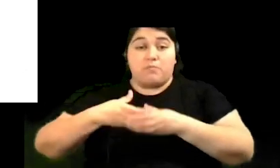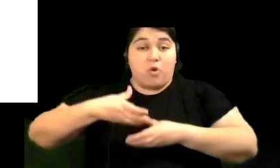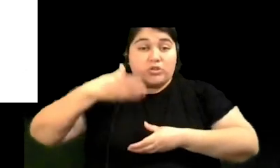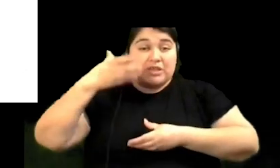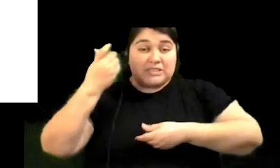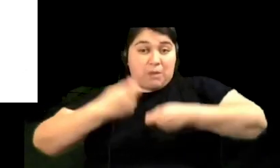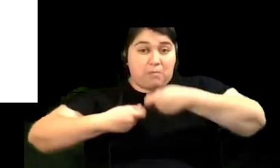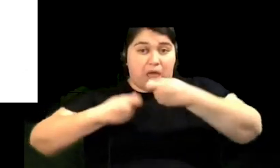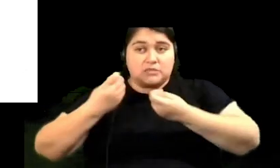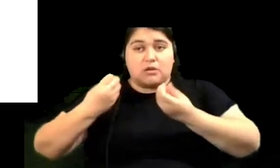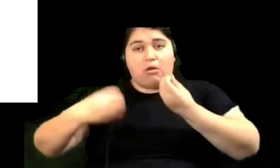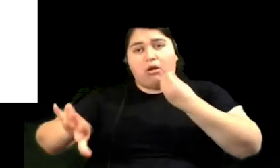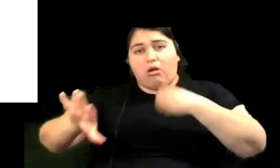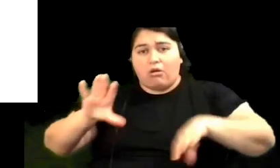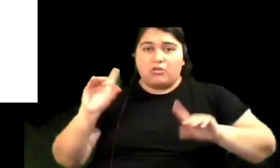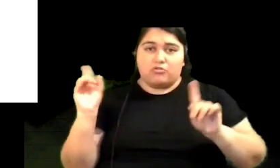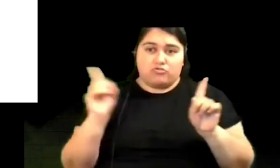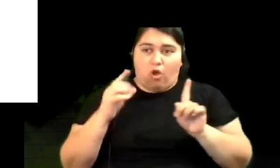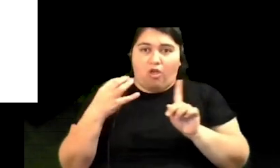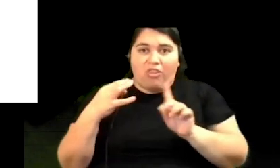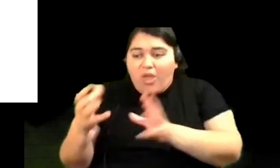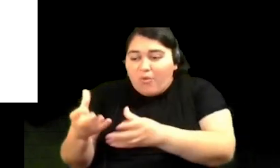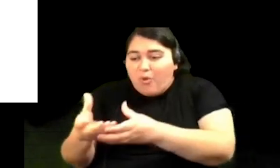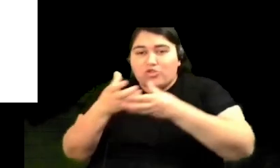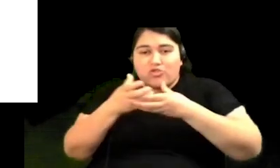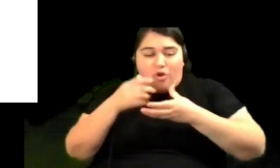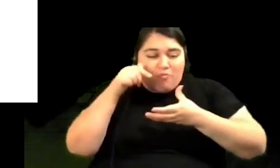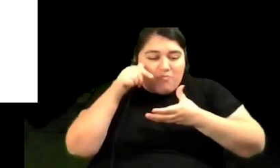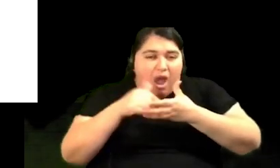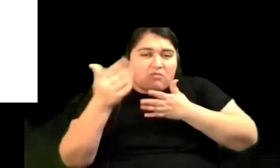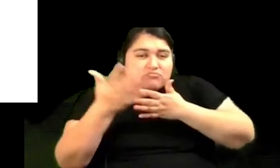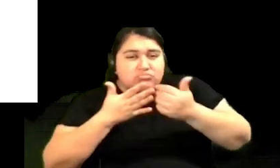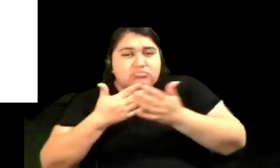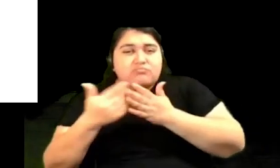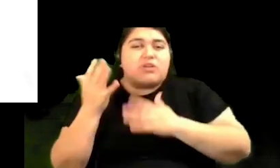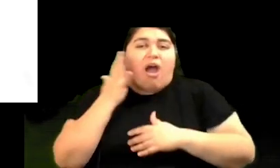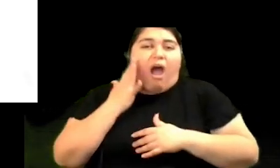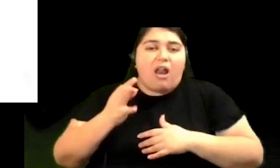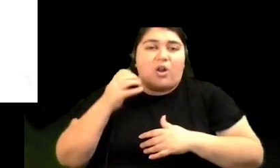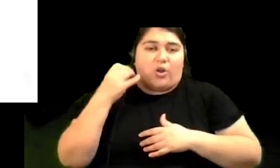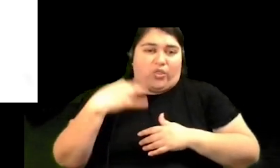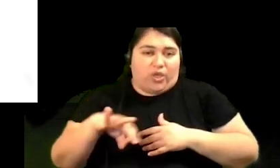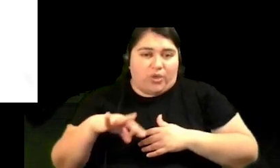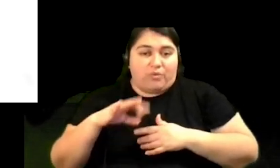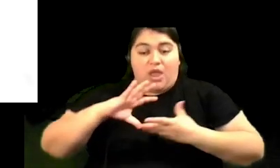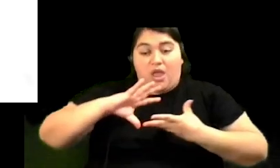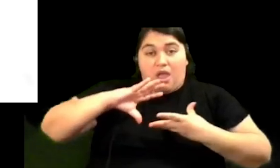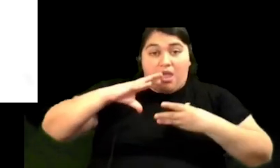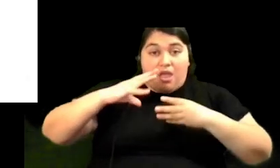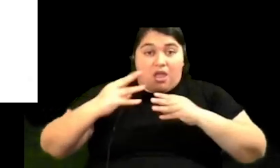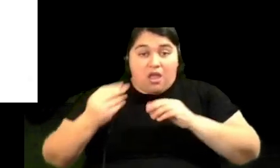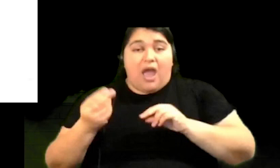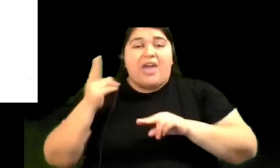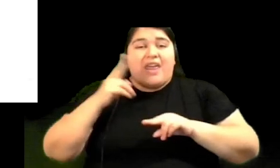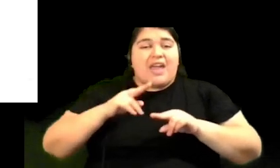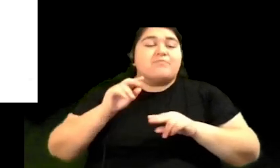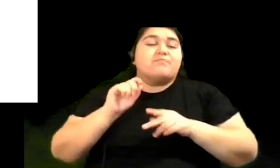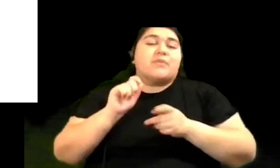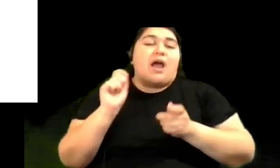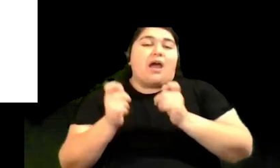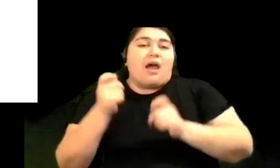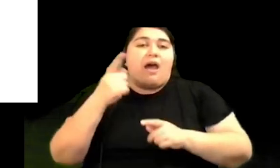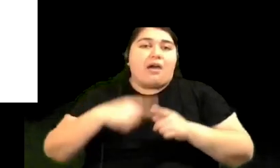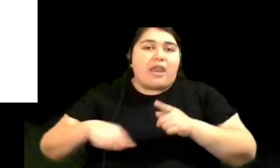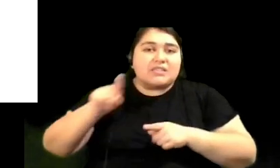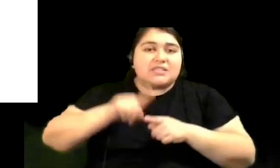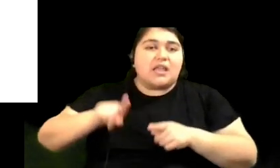por ahí, sino que yo tome esas botellas de plástico, esos productos plásticos, de alguna manera los recicle, les dé otro tratamiento y